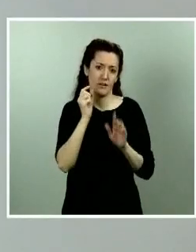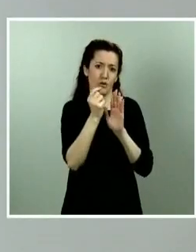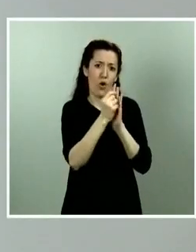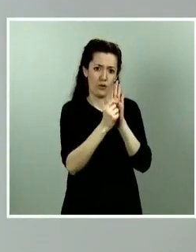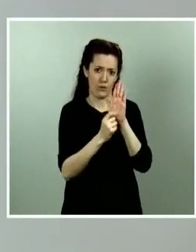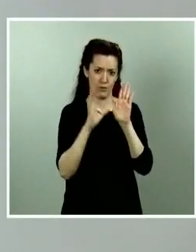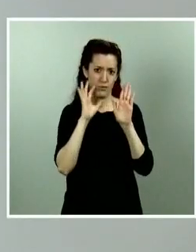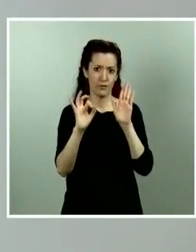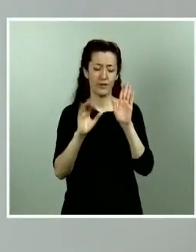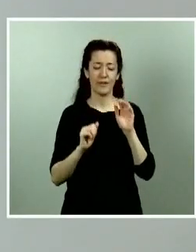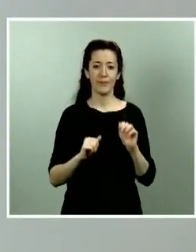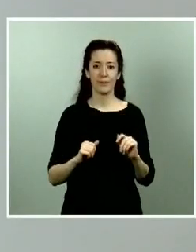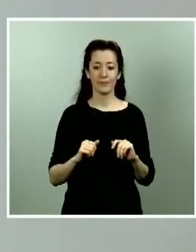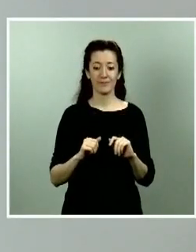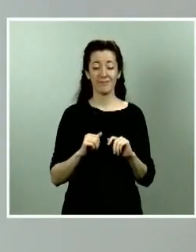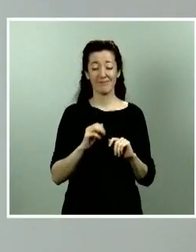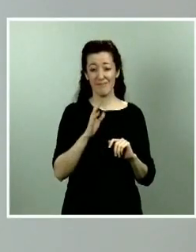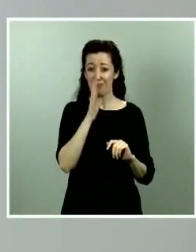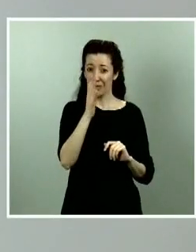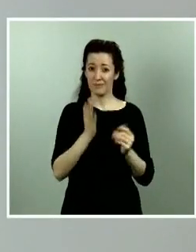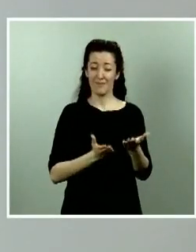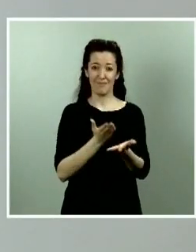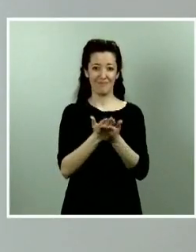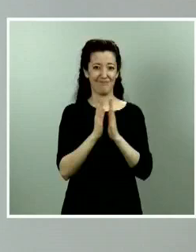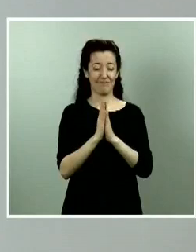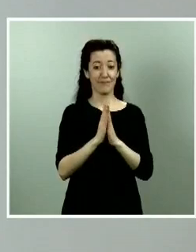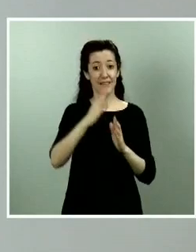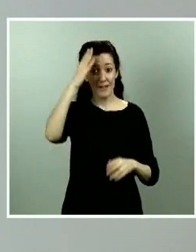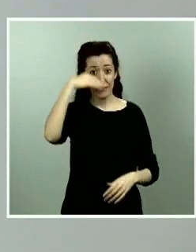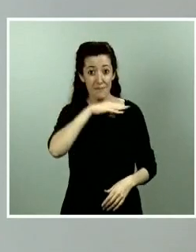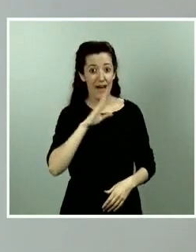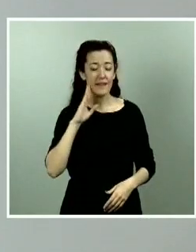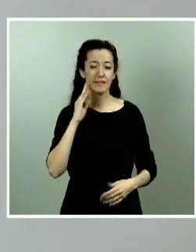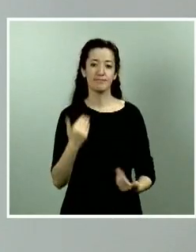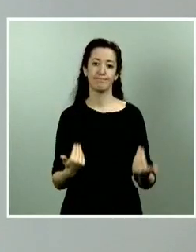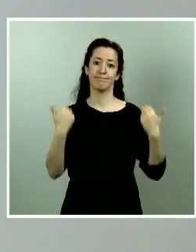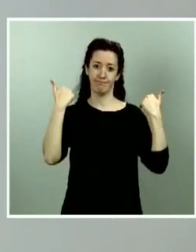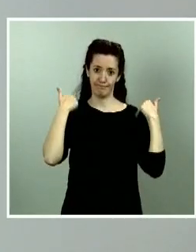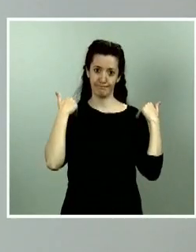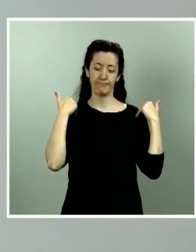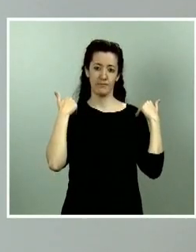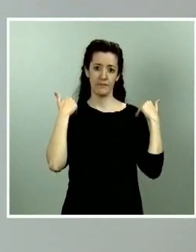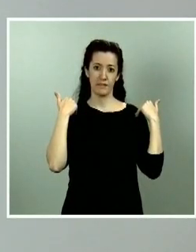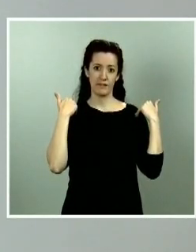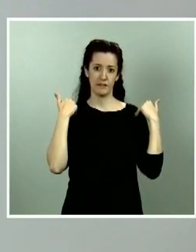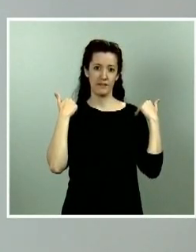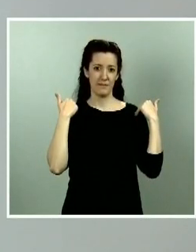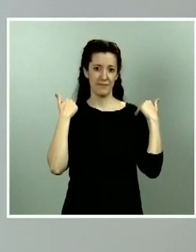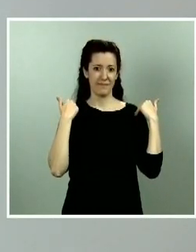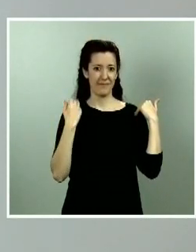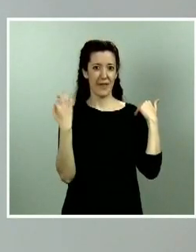eso apelamos a la responsabilidad de los padres para que velen por la premisa principal de esta medida,